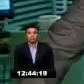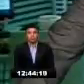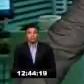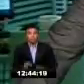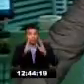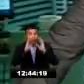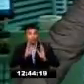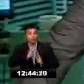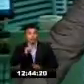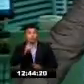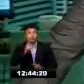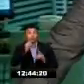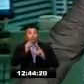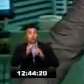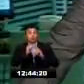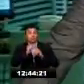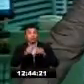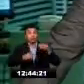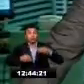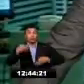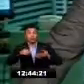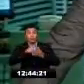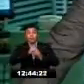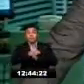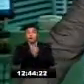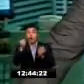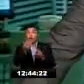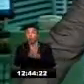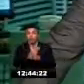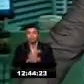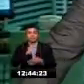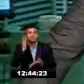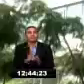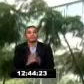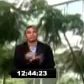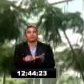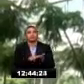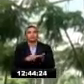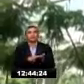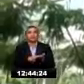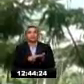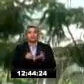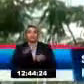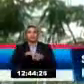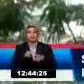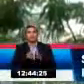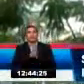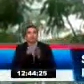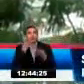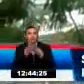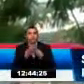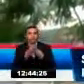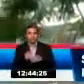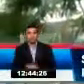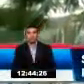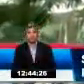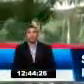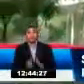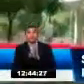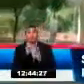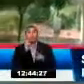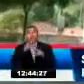Atención amigos, por una amenaza de bomba en la Corte de Justicia del Guayas quedó suspendida hoy la audiencia de apelación a la prisión preventiva solicitada